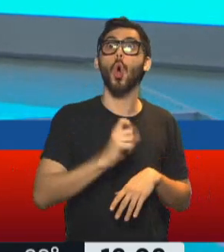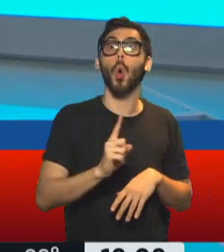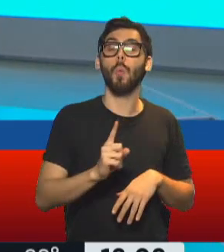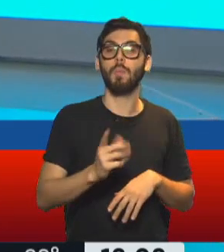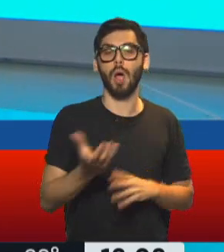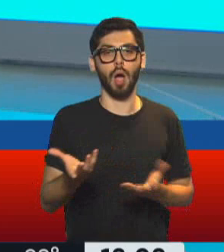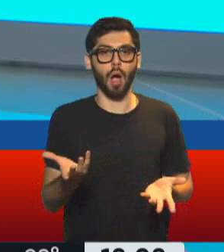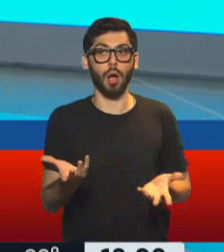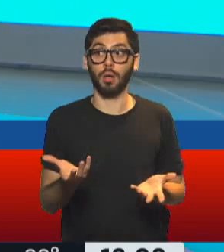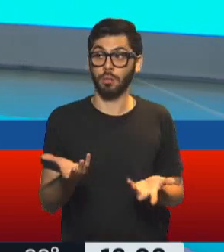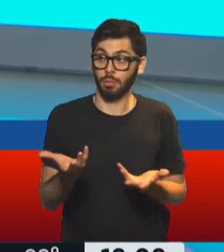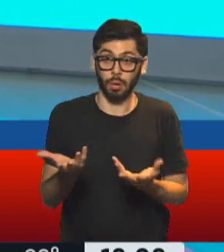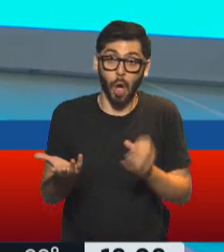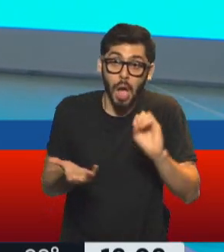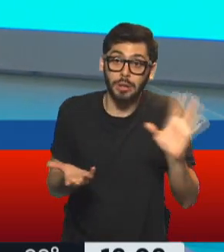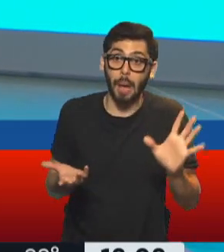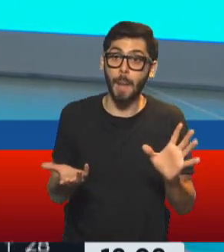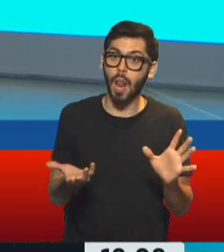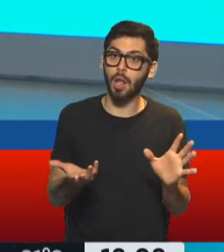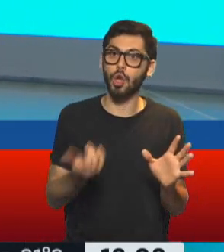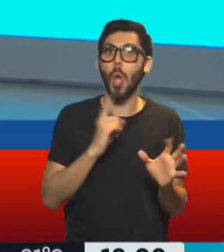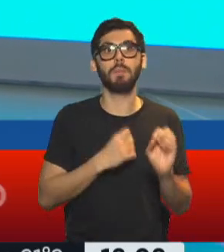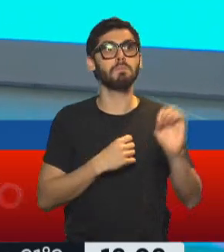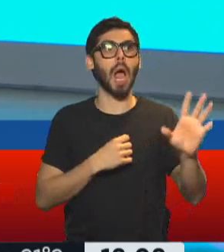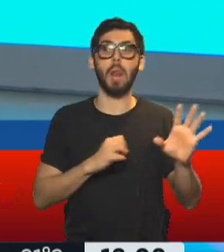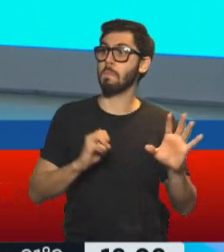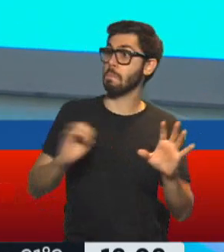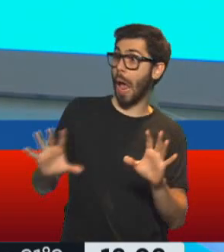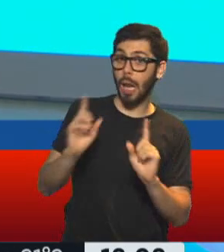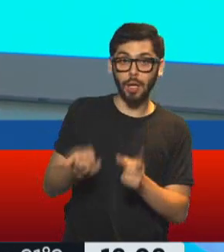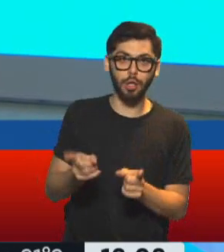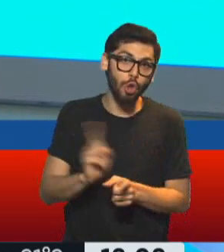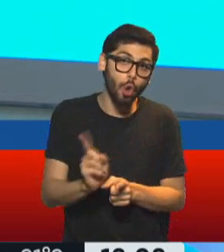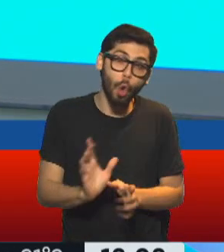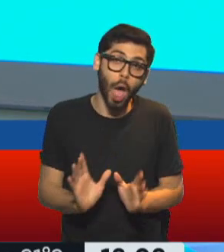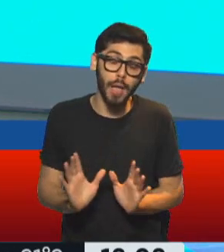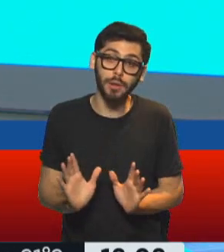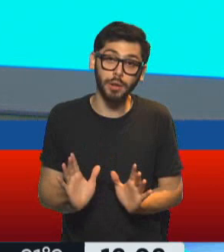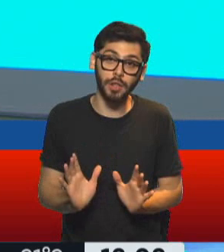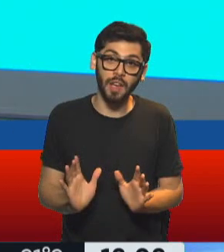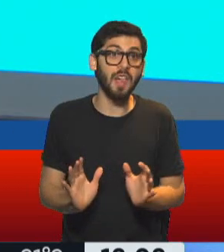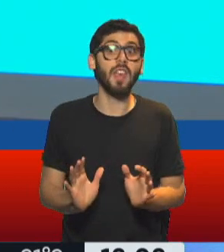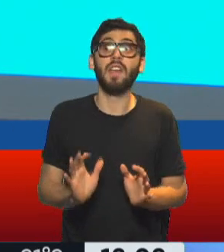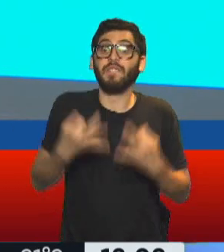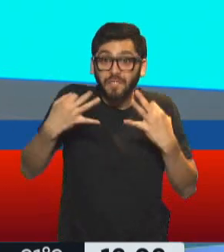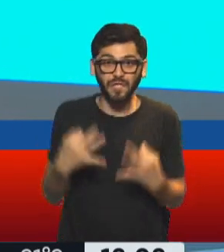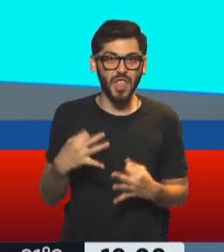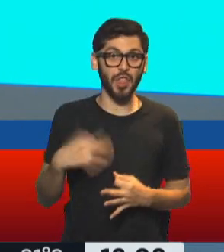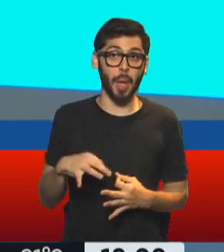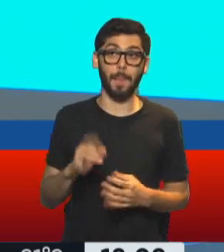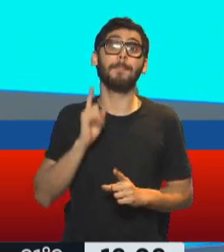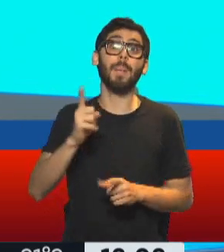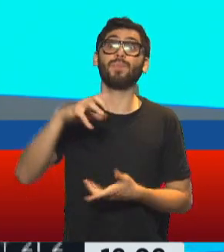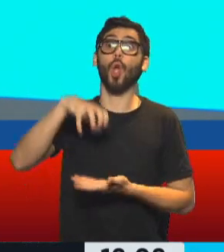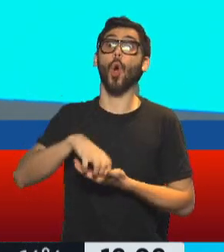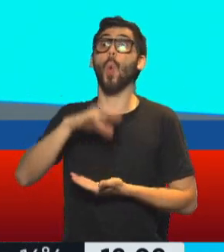Claro, no es el ahora, ejemplo porque copiado. Esté mal, no digo, yo me agarro de esto que está mal. No. El ejemplo es otro. Y mucho claro. Más cuando Boca